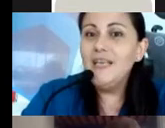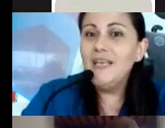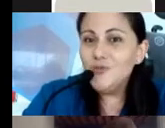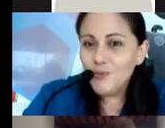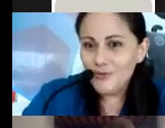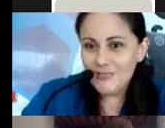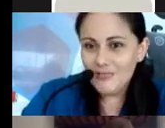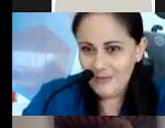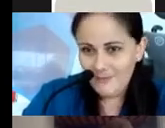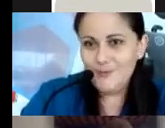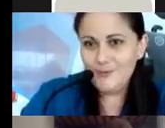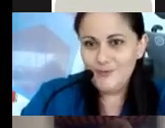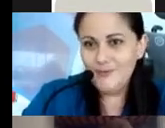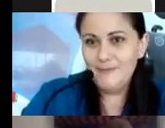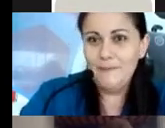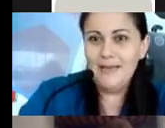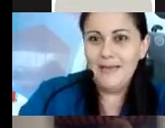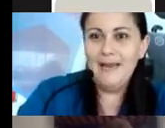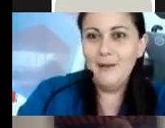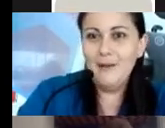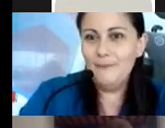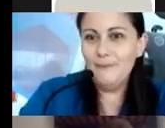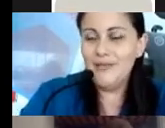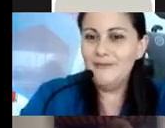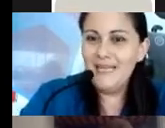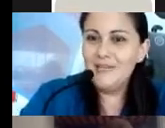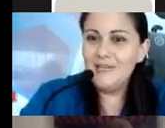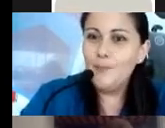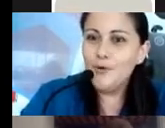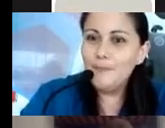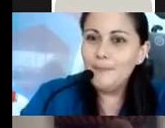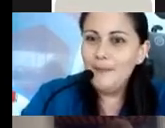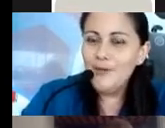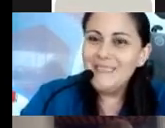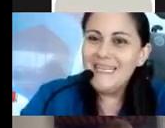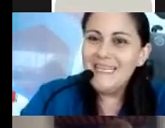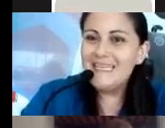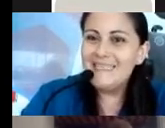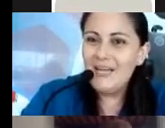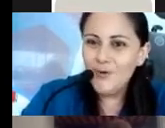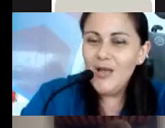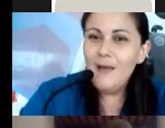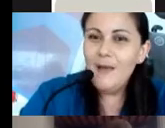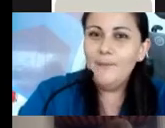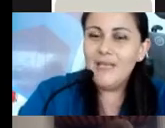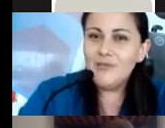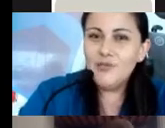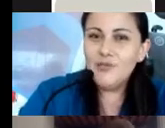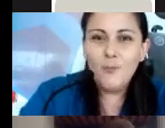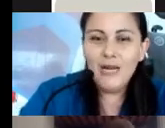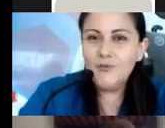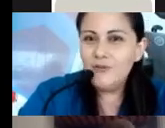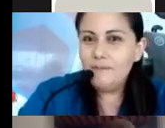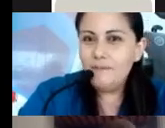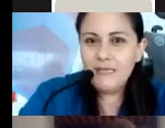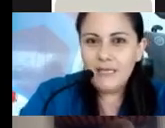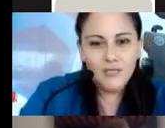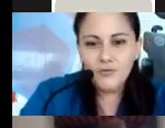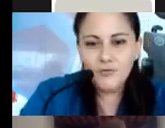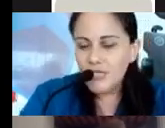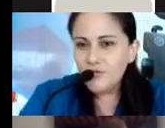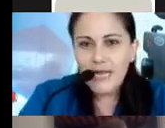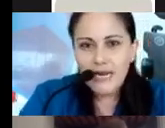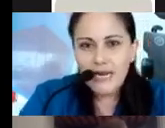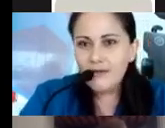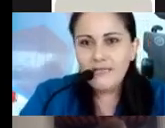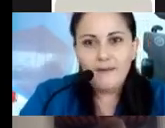5 sin esos soportes pélvicos, se me para la peluca porque en realidad el soporte pélvico es necesario porque eso es como la torre de Pisa,